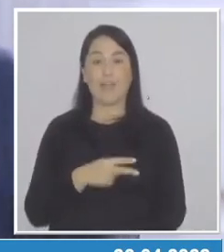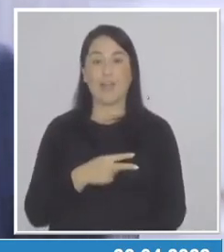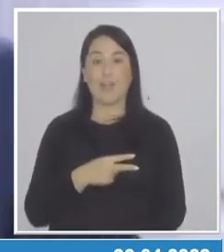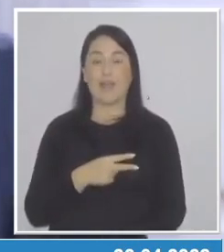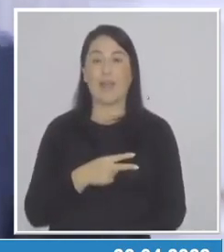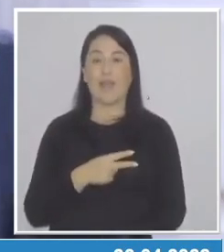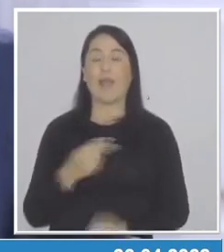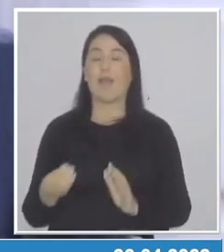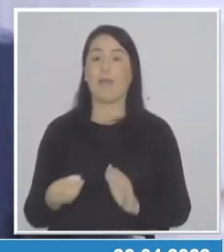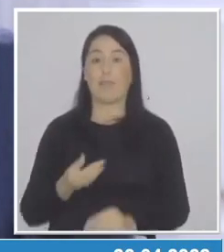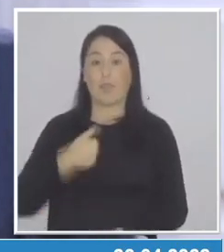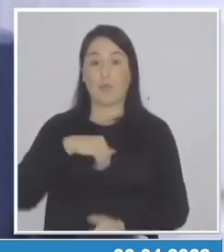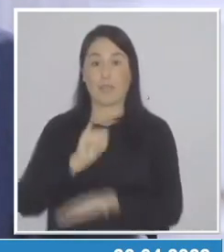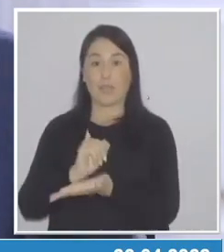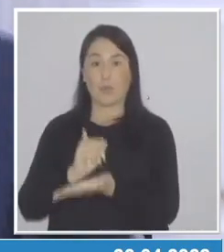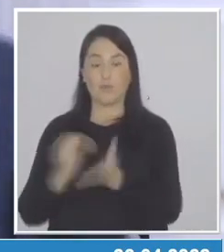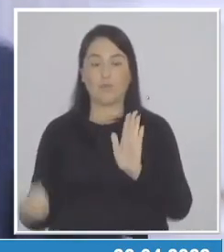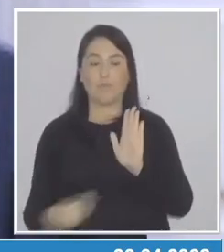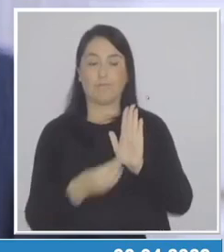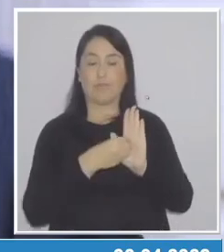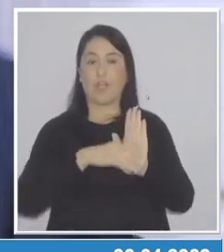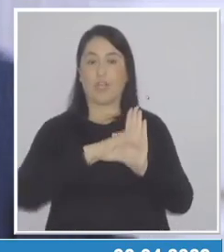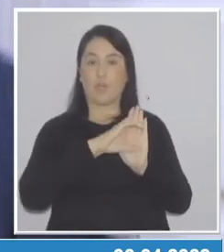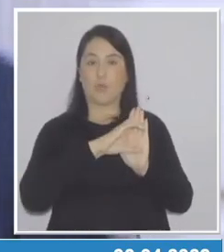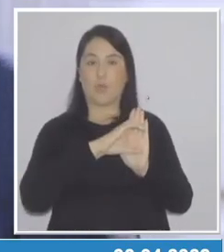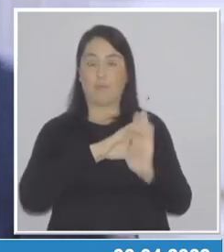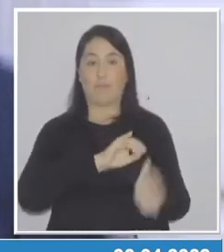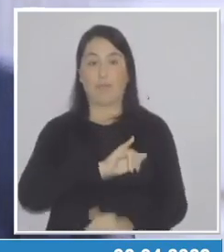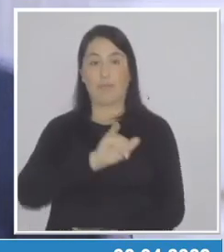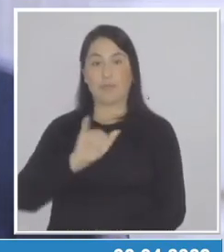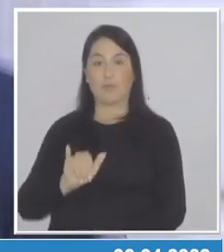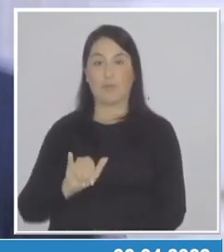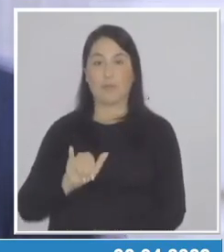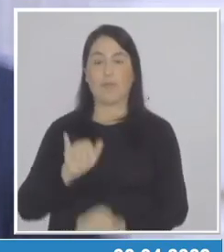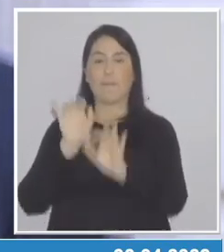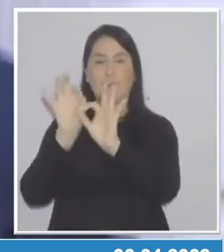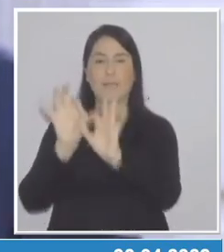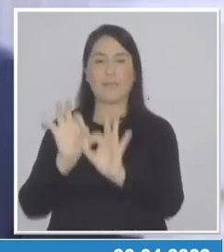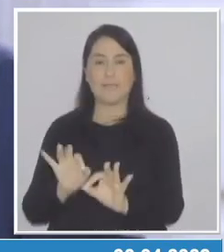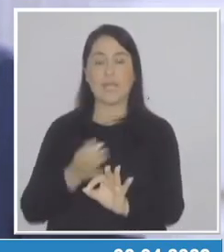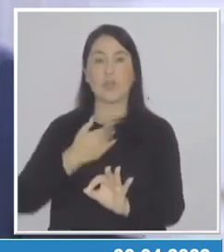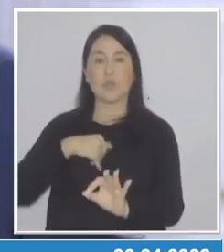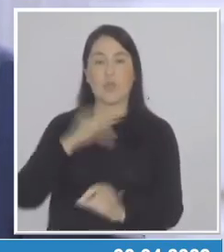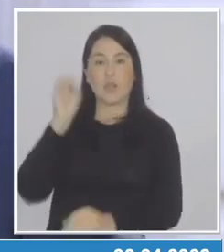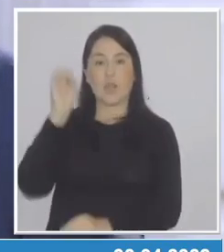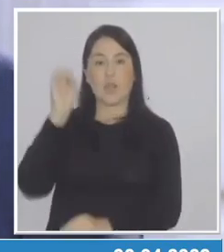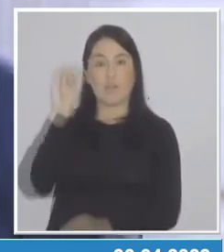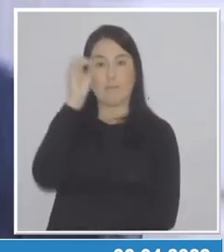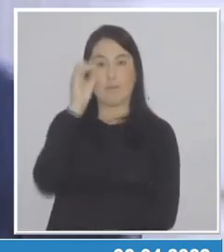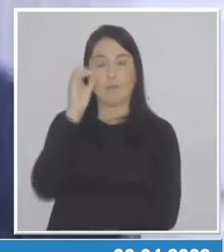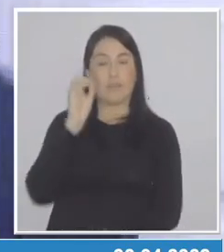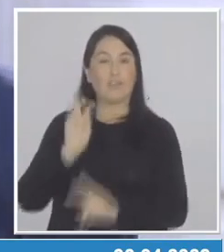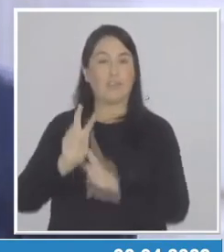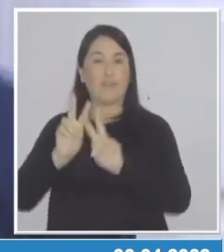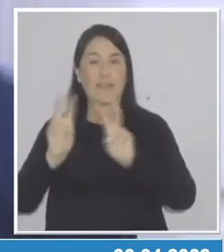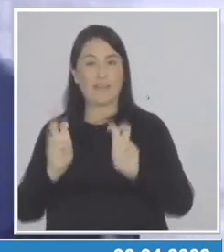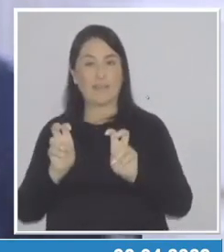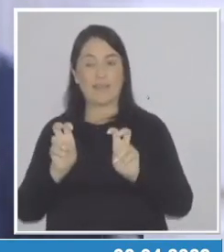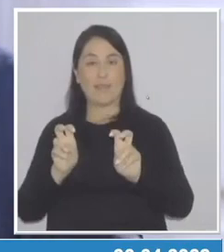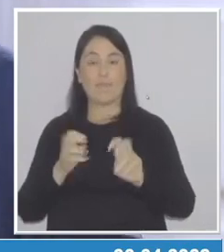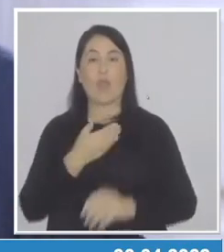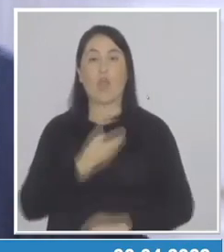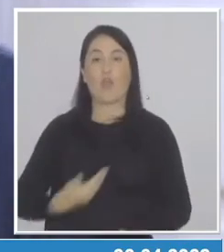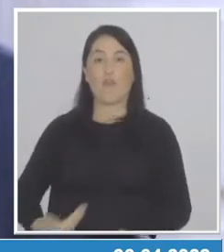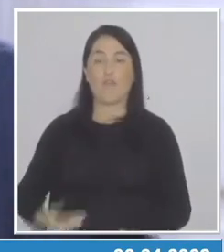nuestra institución. Luego, precisando nuestra postura frente al tema del gobierno corporativo.